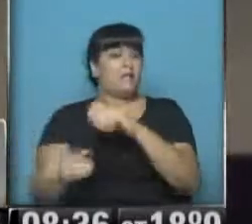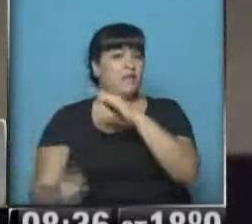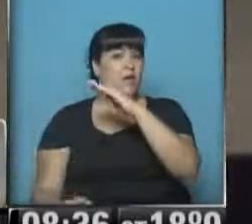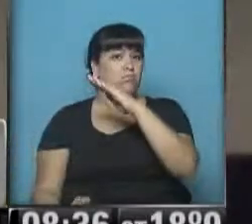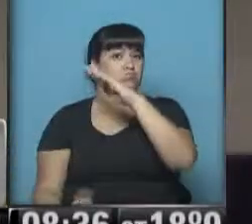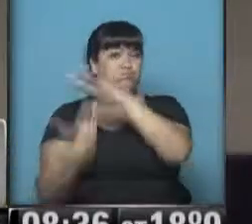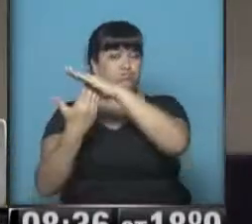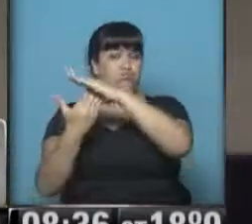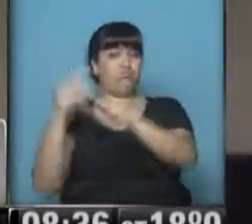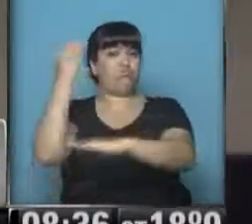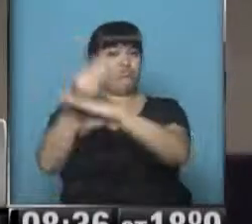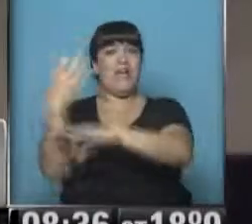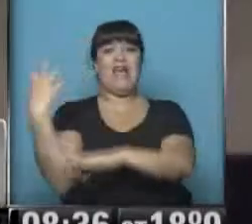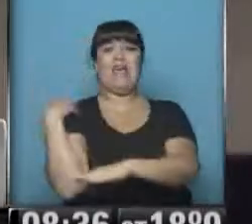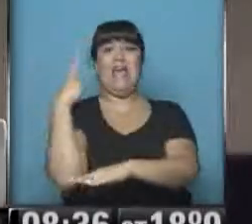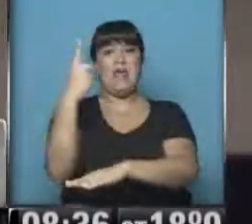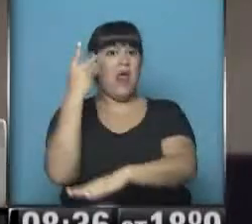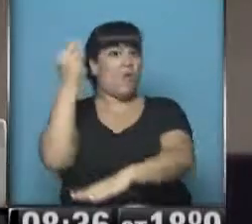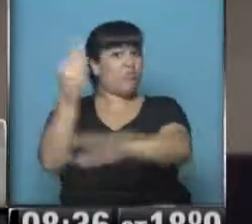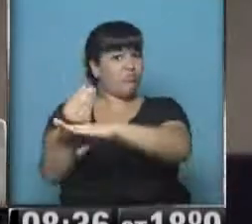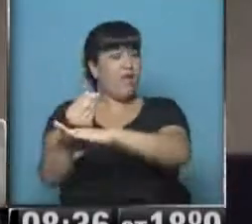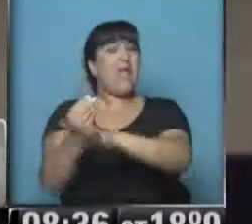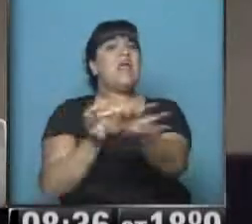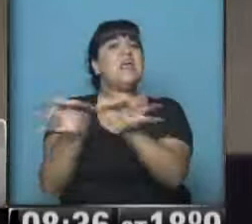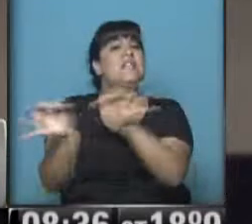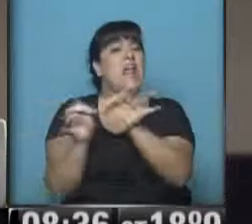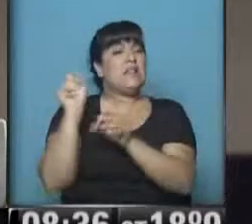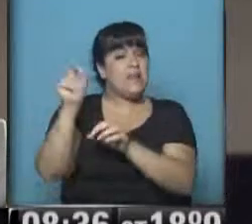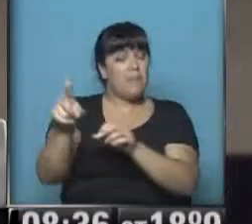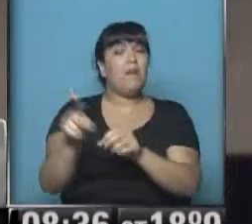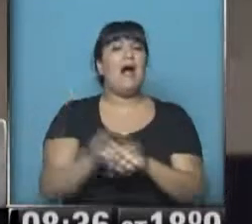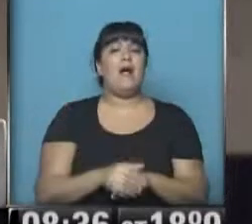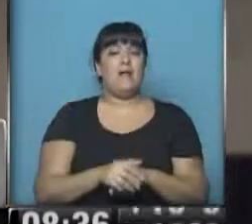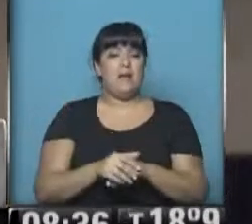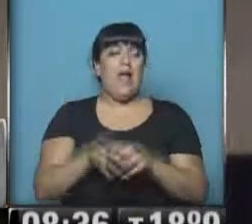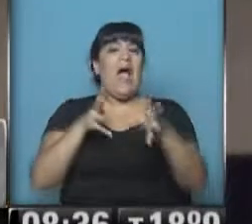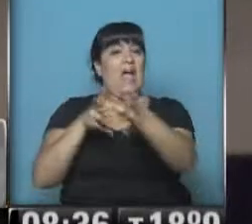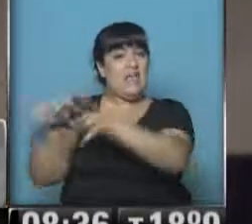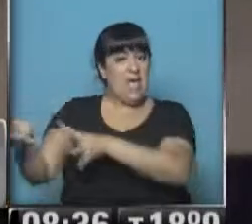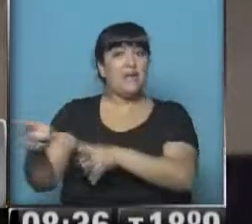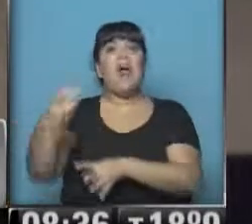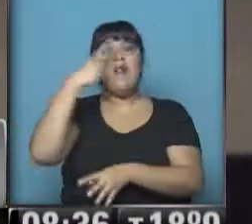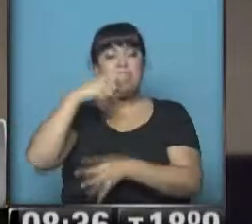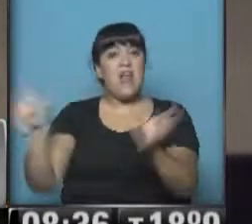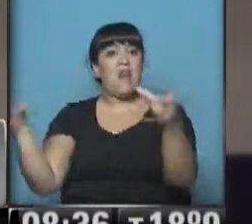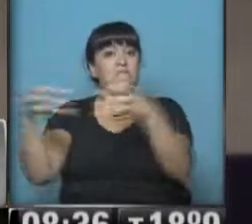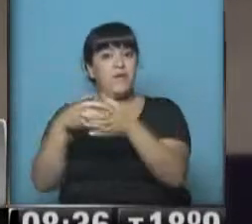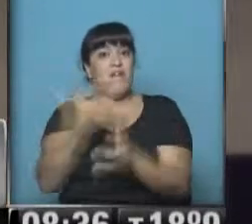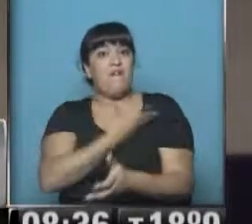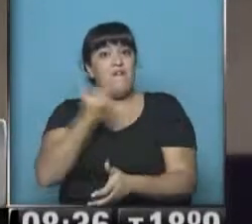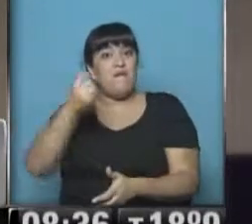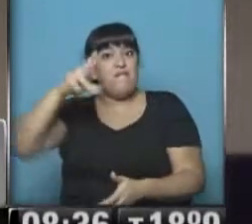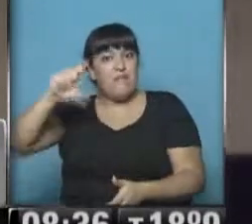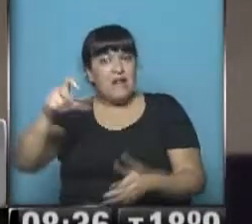ahora secuestrado él era un comando estratégico para combatir las farc en tierra ríos y aire está hay de